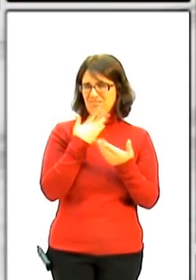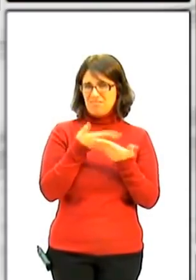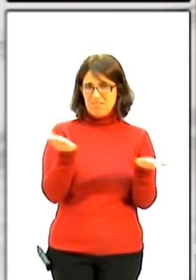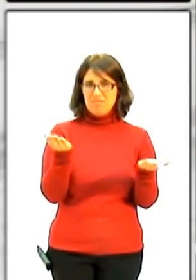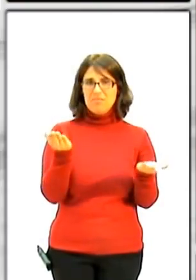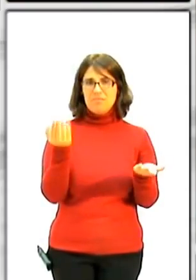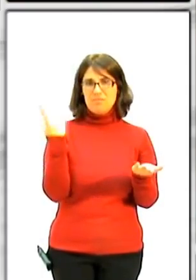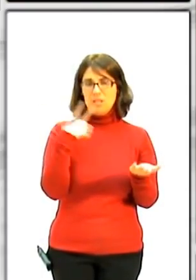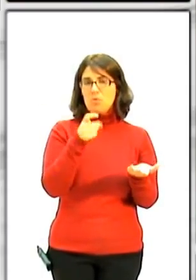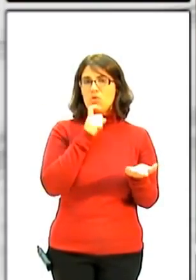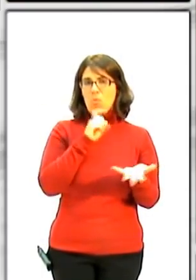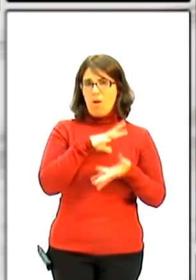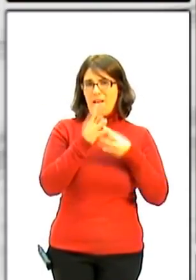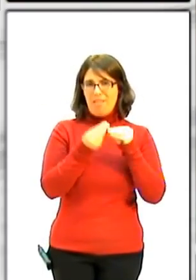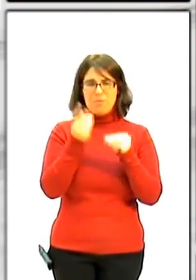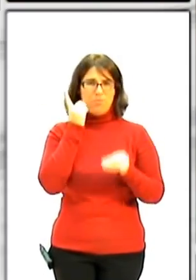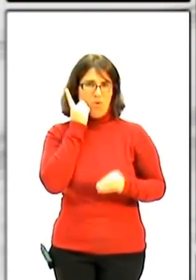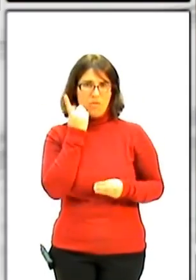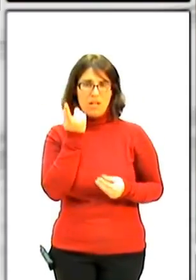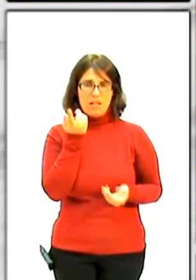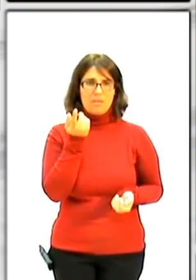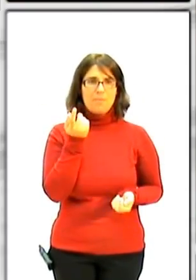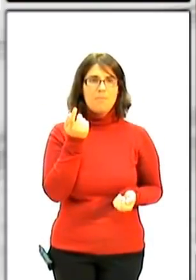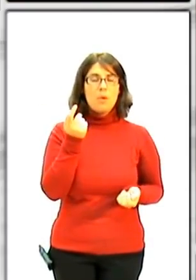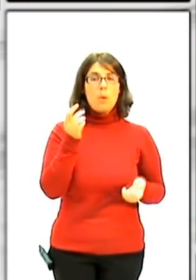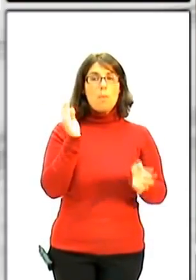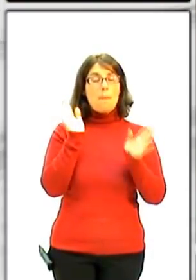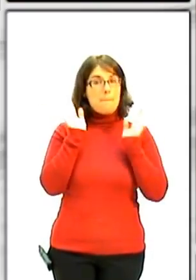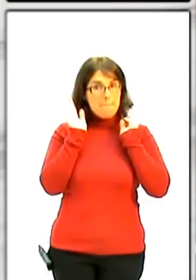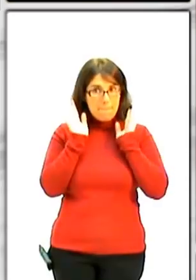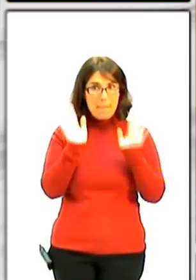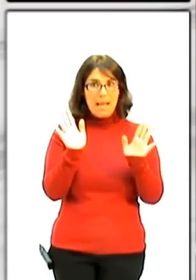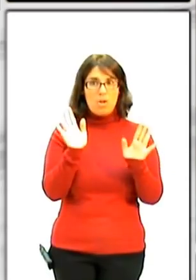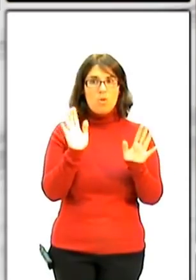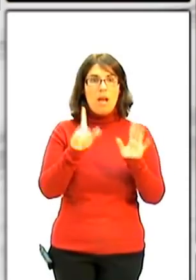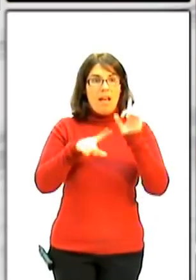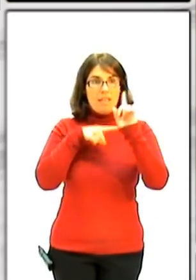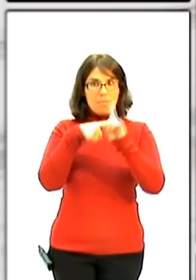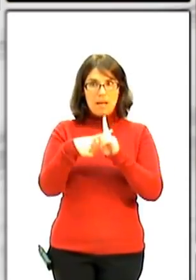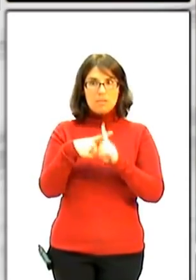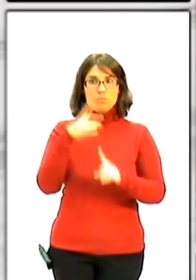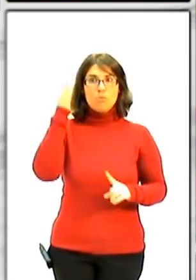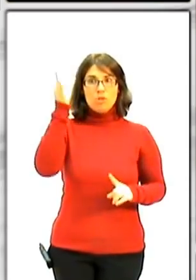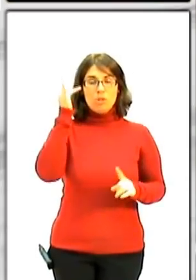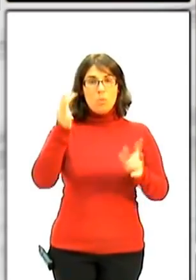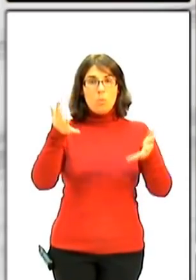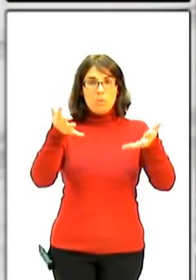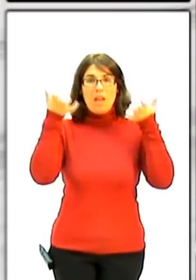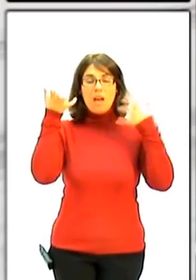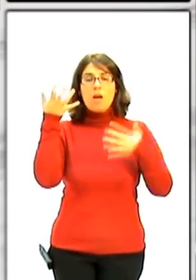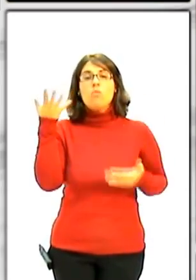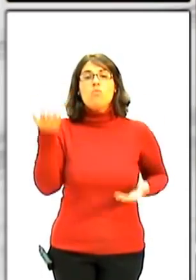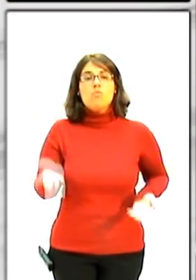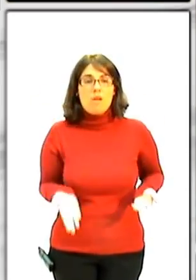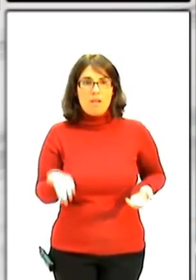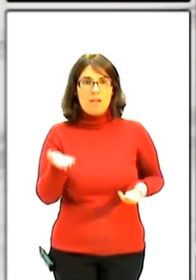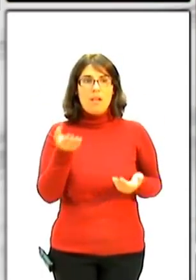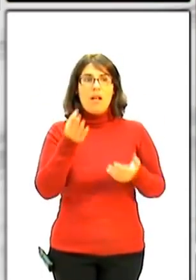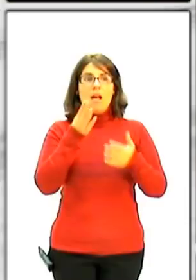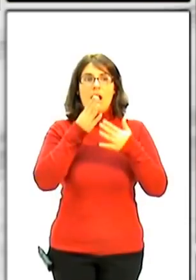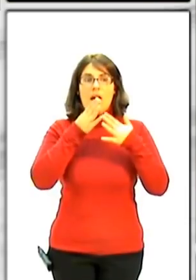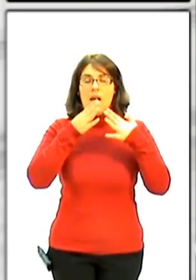móvil, pero con las ventajas que ahora están